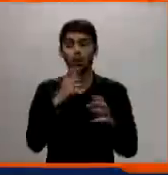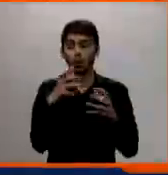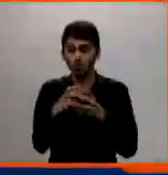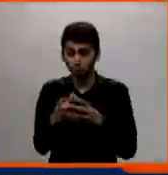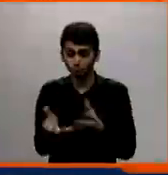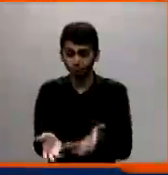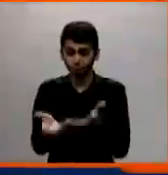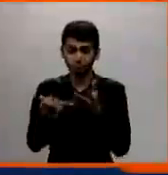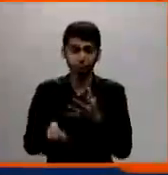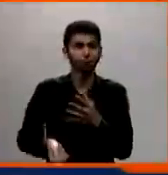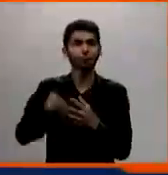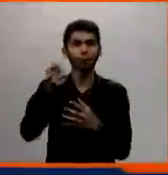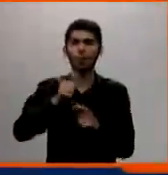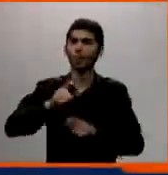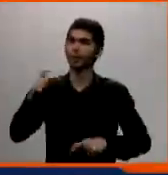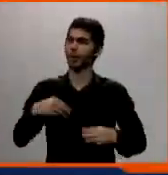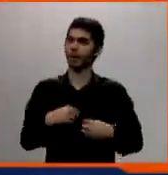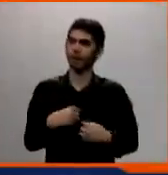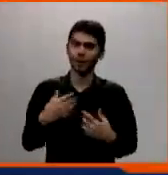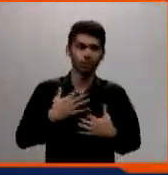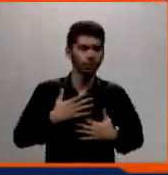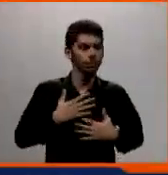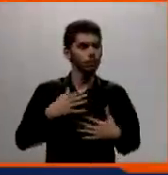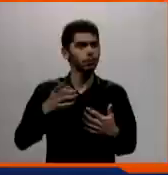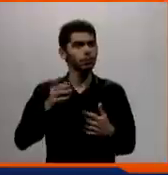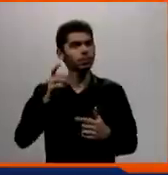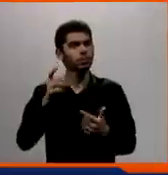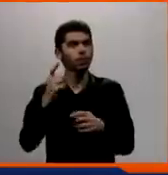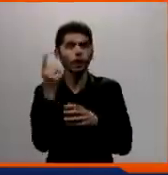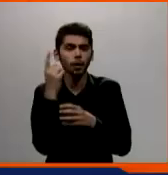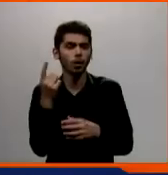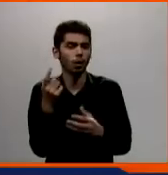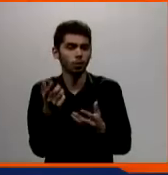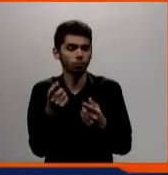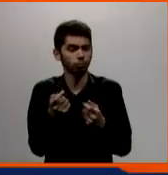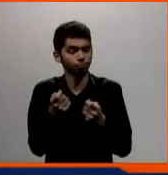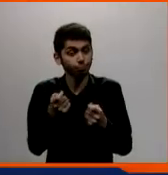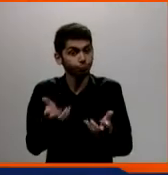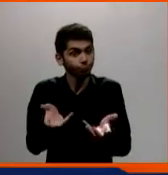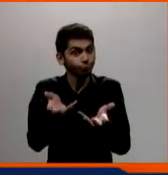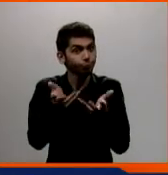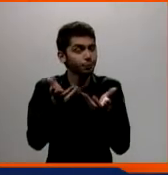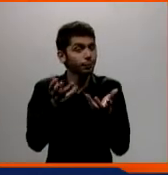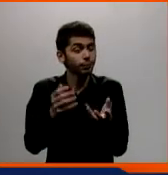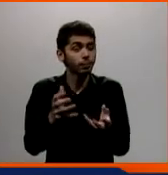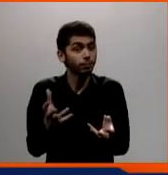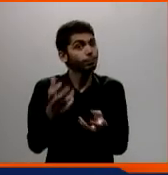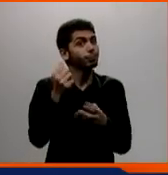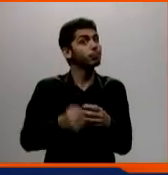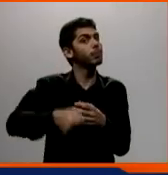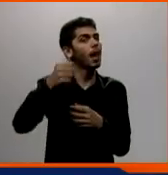cuando tiene un apoyo grande de la gente, de los propios dirigidos, de los dirigentes. Así que, sin ningún lugar a duda,